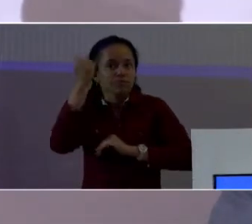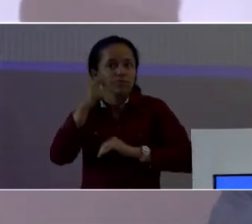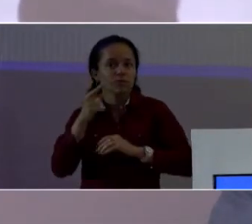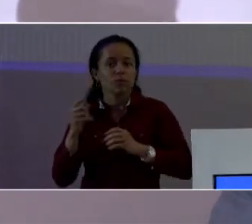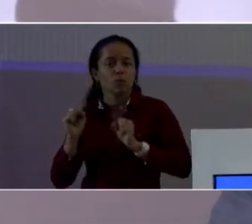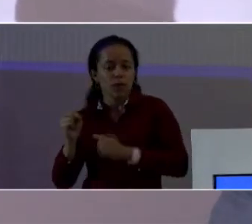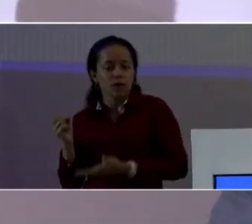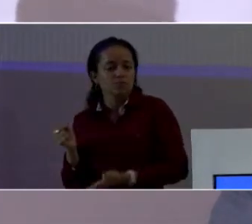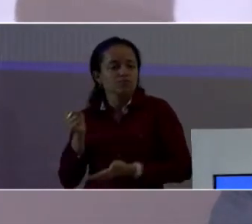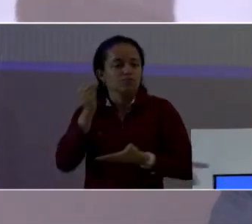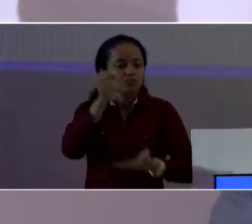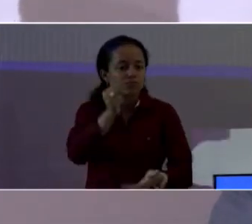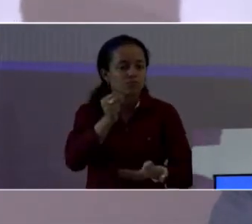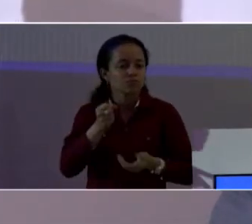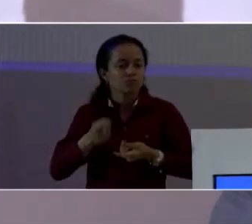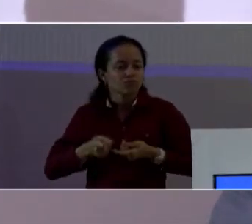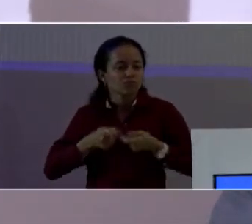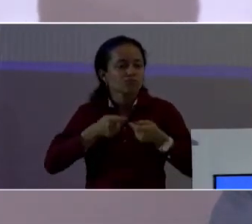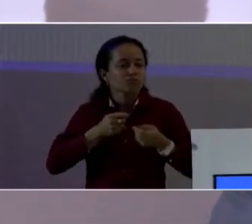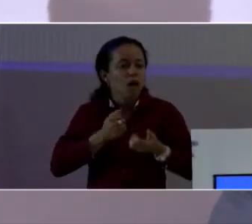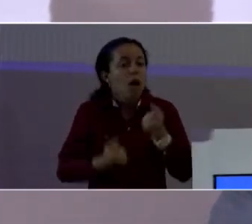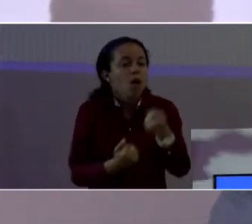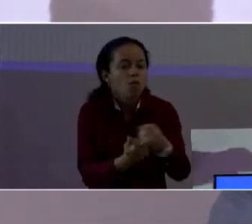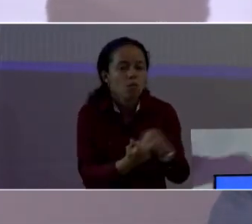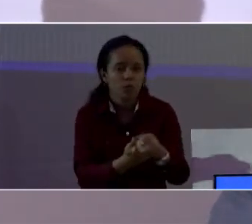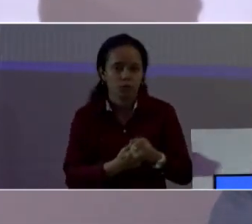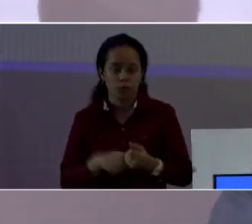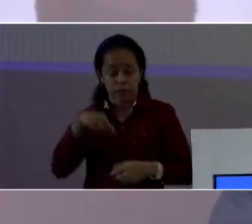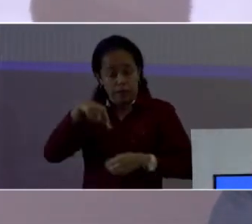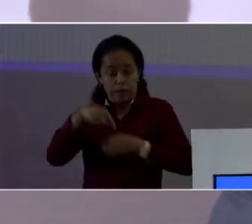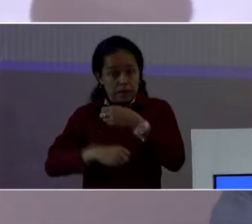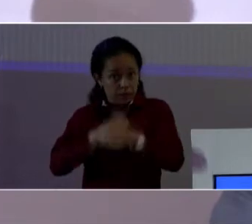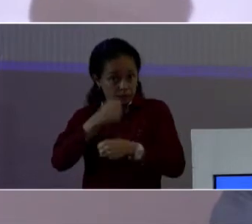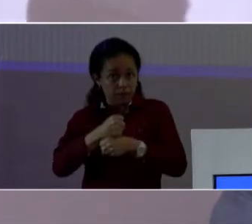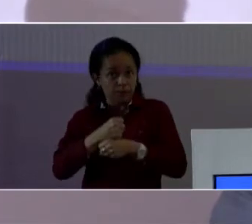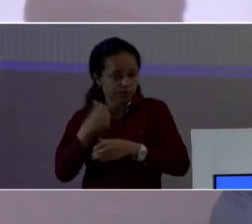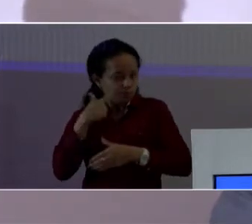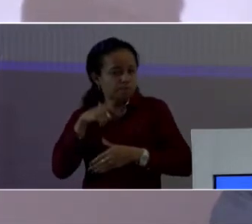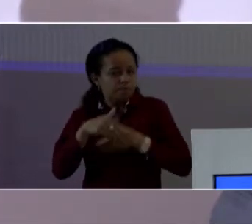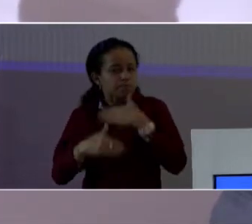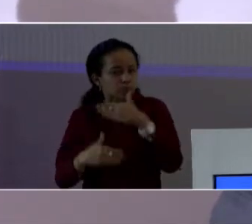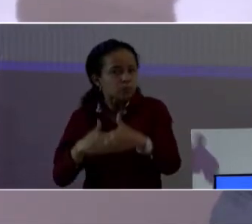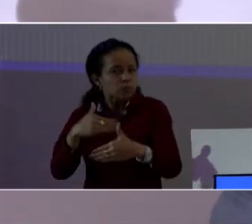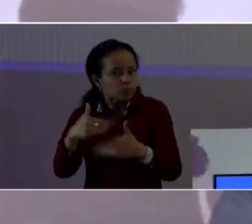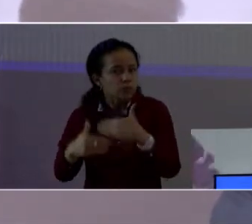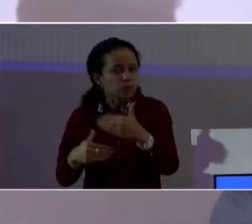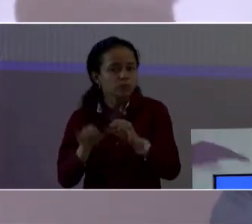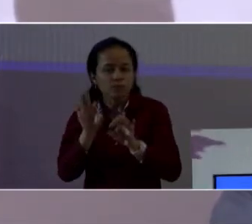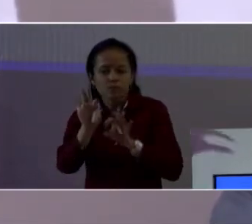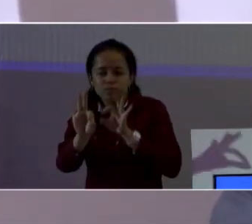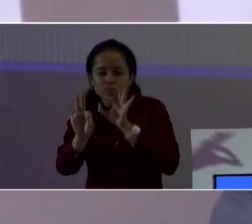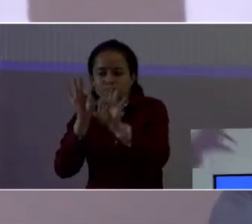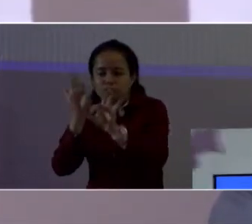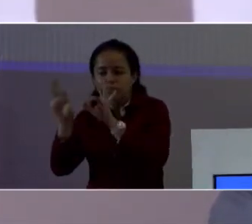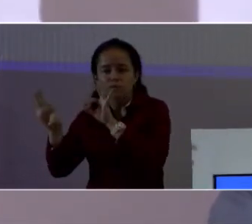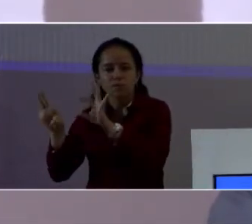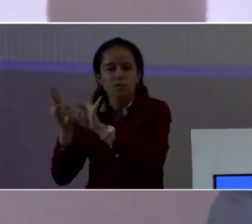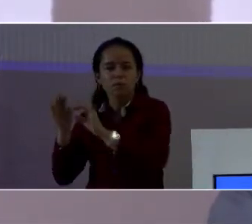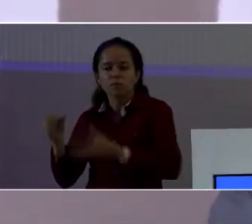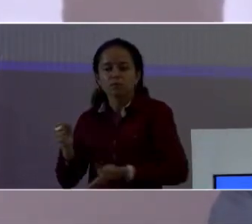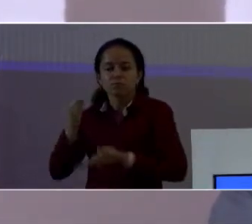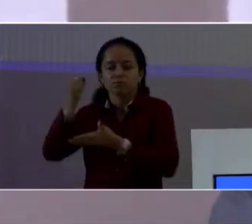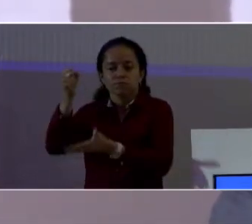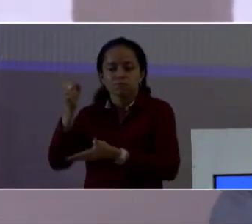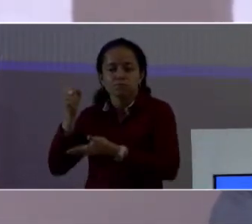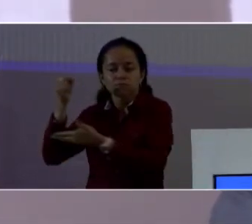inversión clara. Este año estamos en el proceso de selección y adjudicación para el